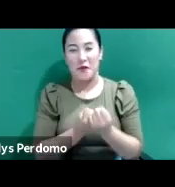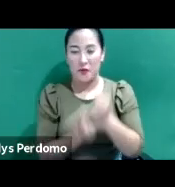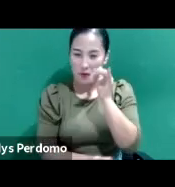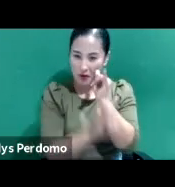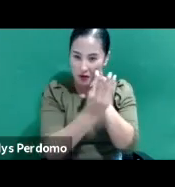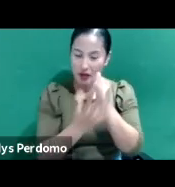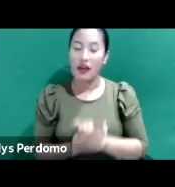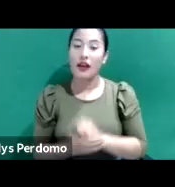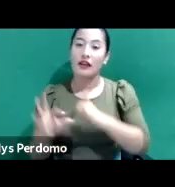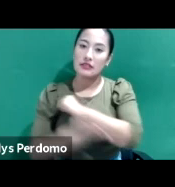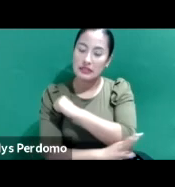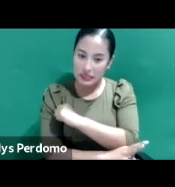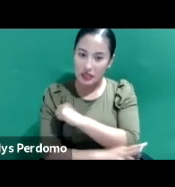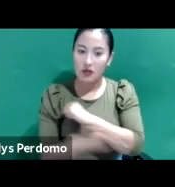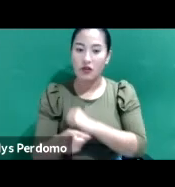psicólogo de la